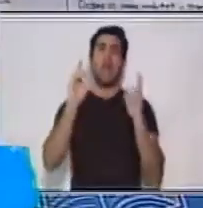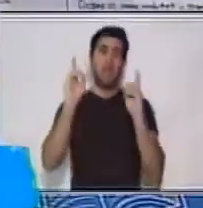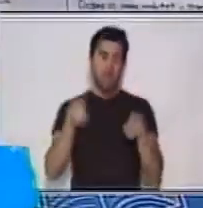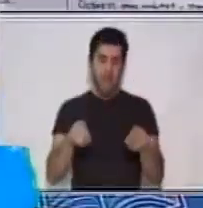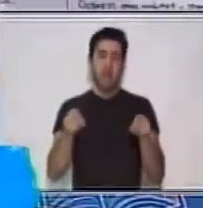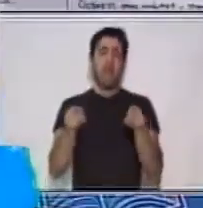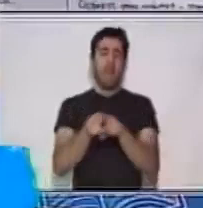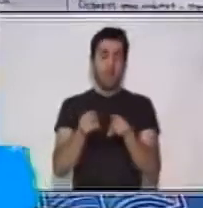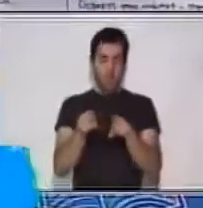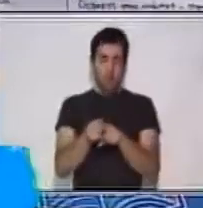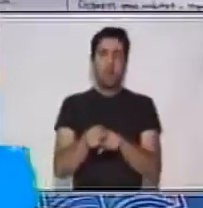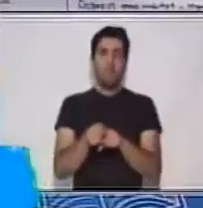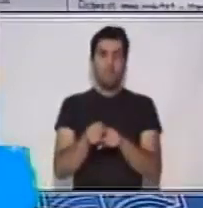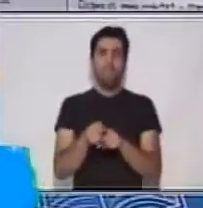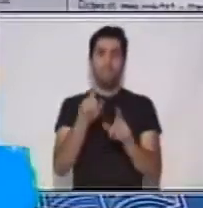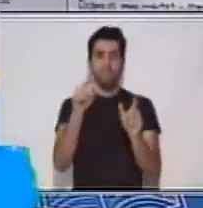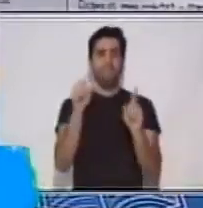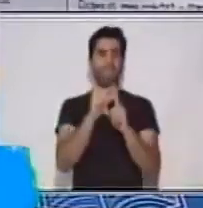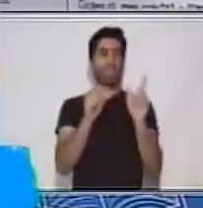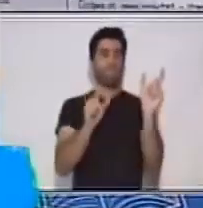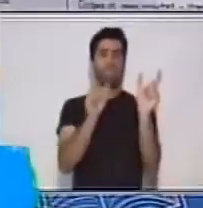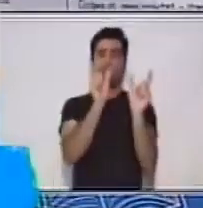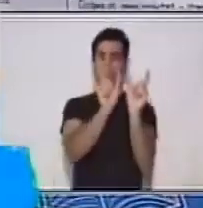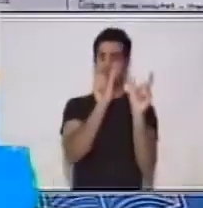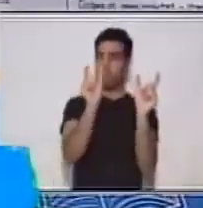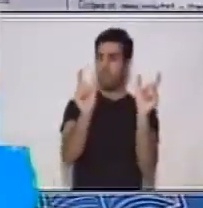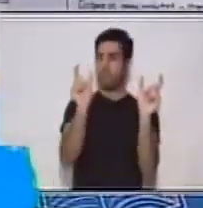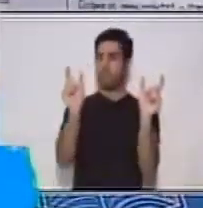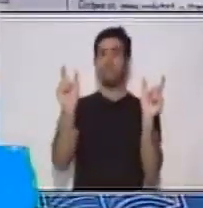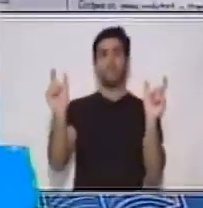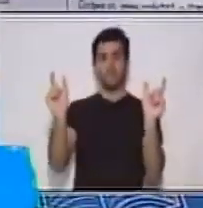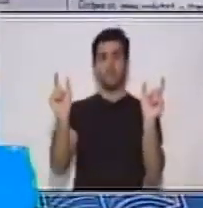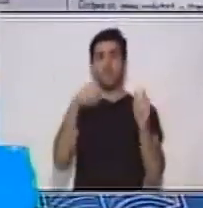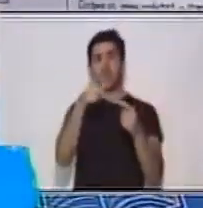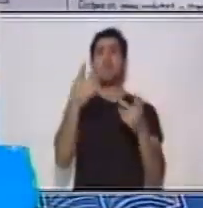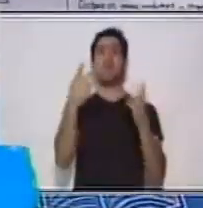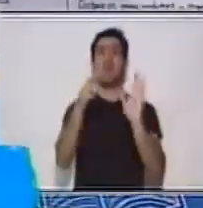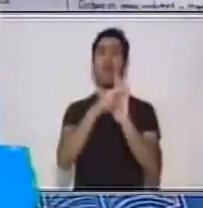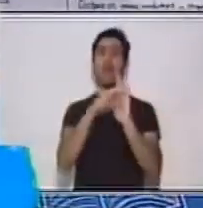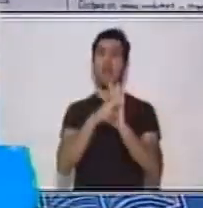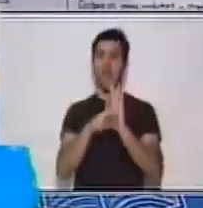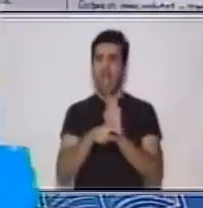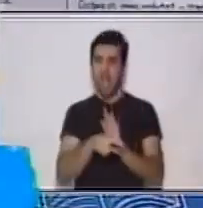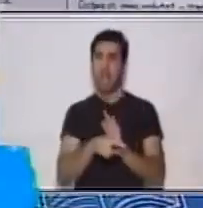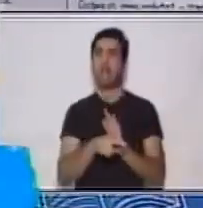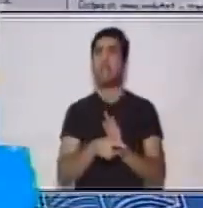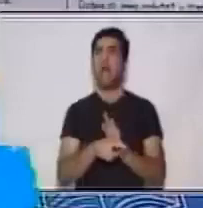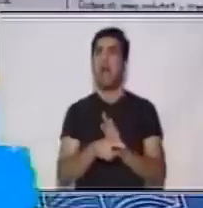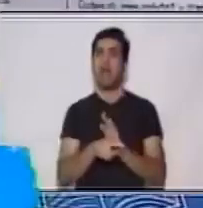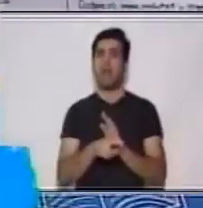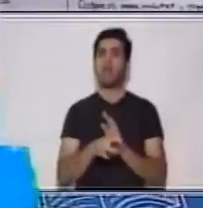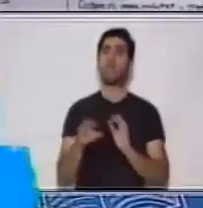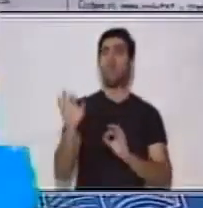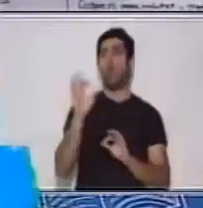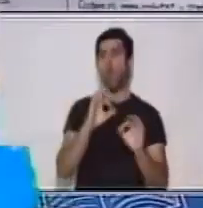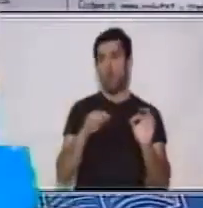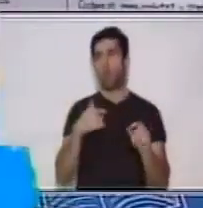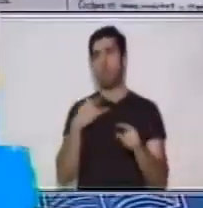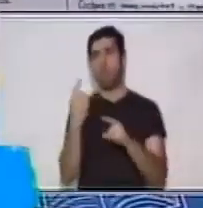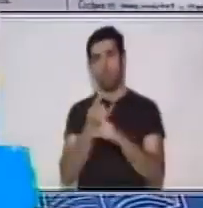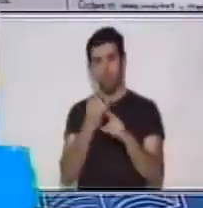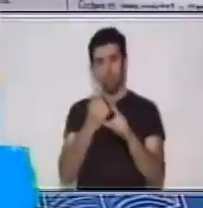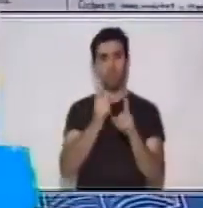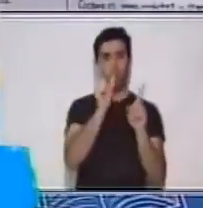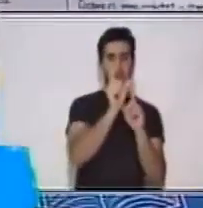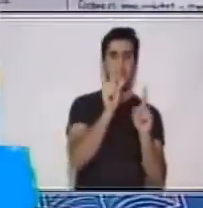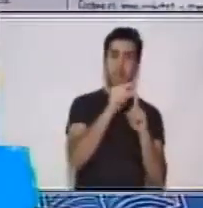de acentuación, tiene que ver con en algún momento las sinalefas que yo voy a tener